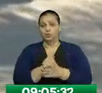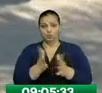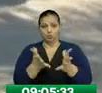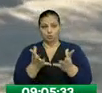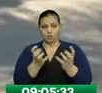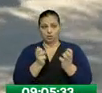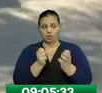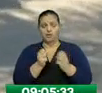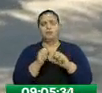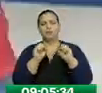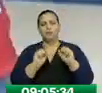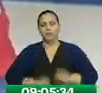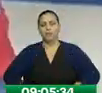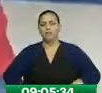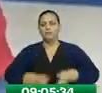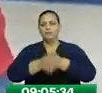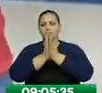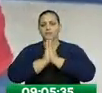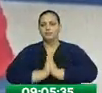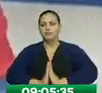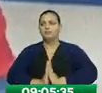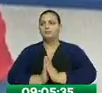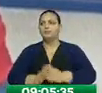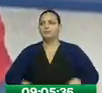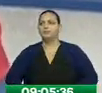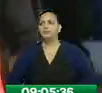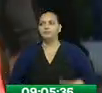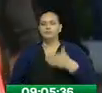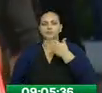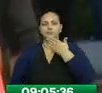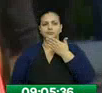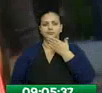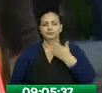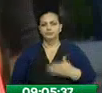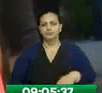una solicitud de diferimiento a las empresas